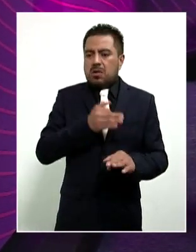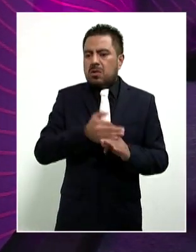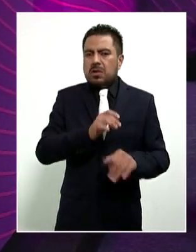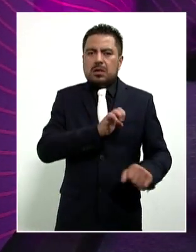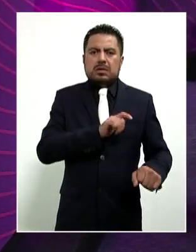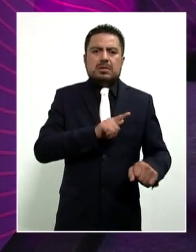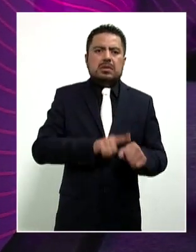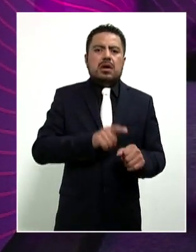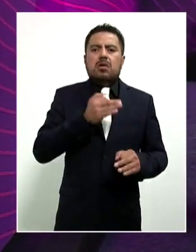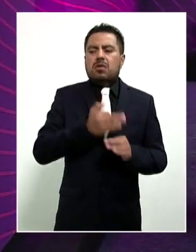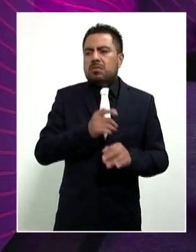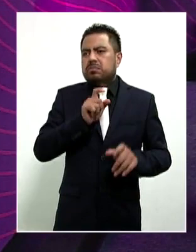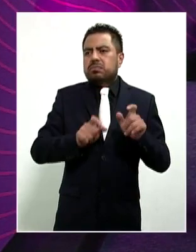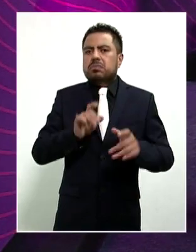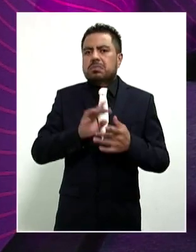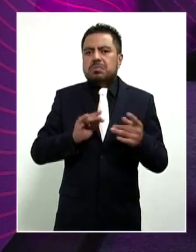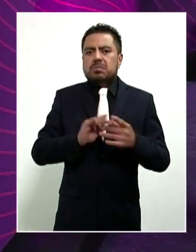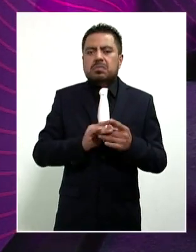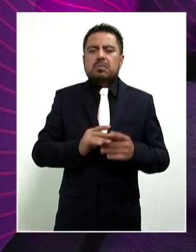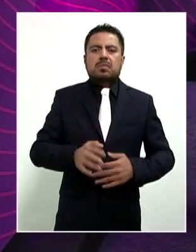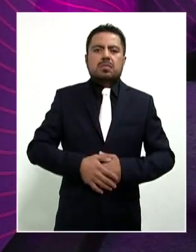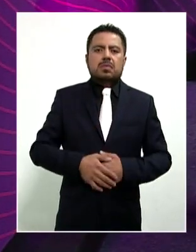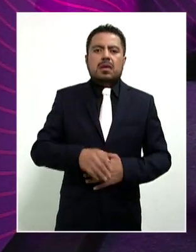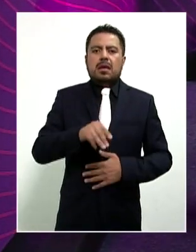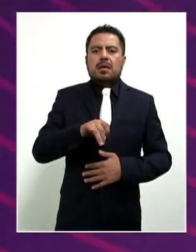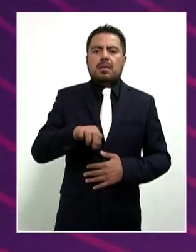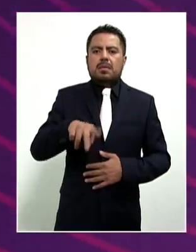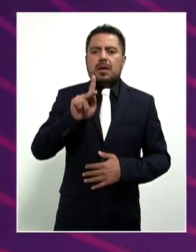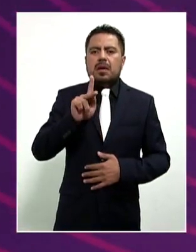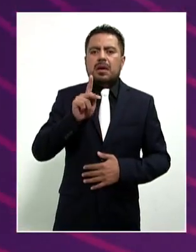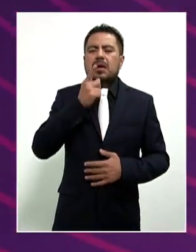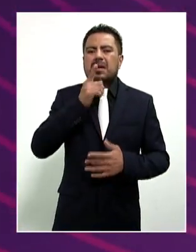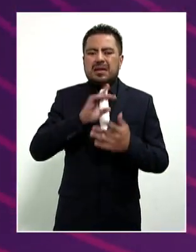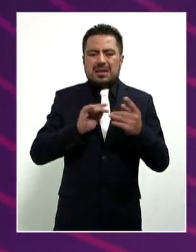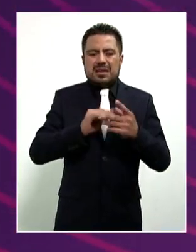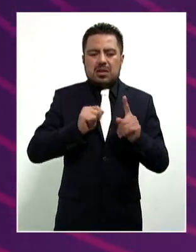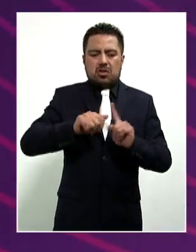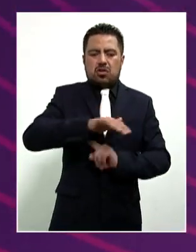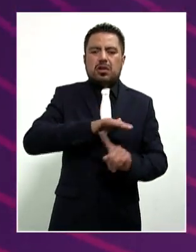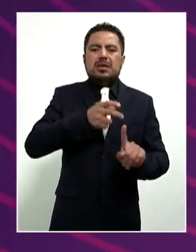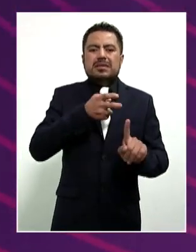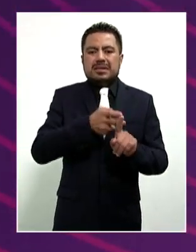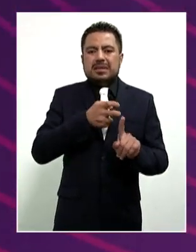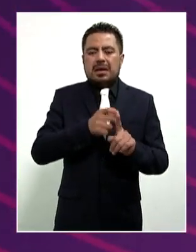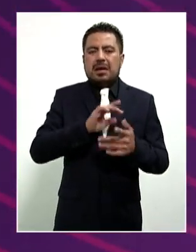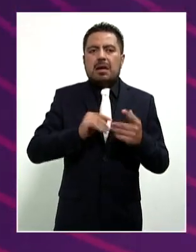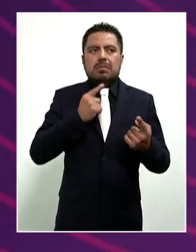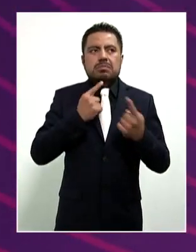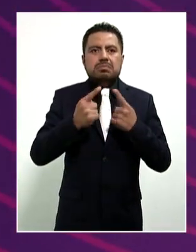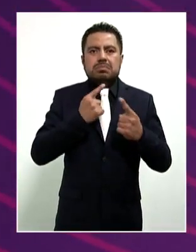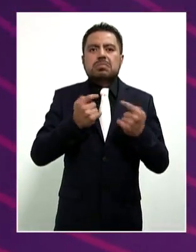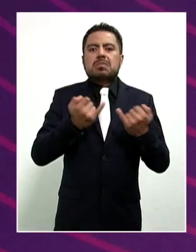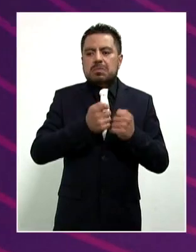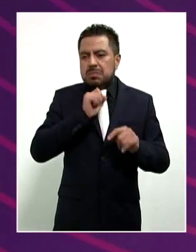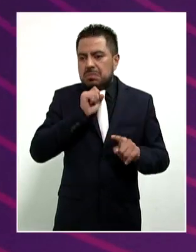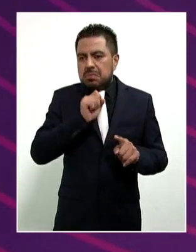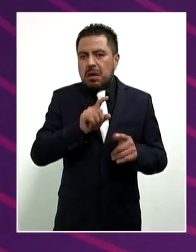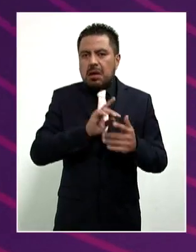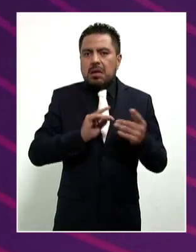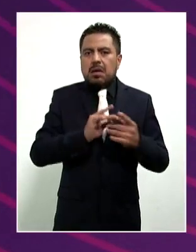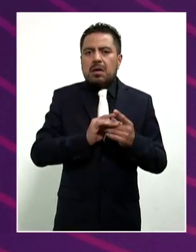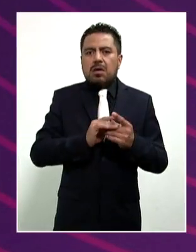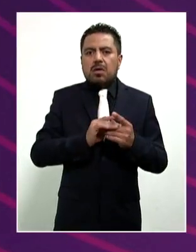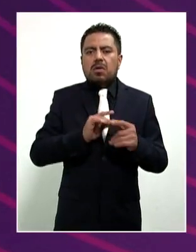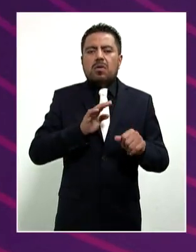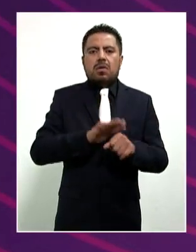particularmente relevante que se señale esto. Marc, digamos, este contexto del que hemos estado hablando también ha implicado que